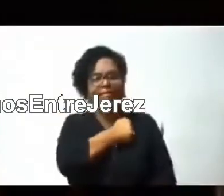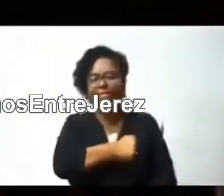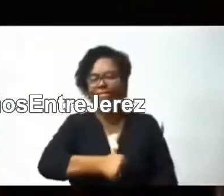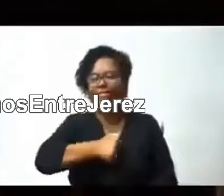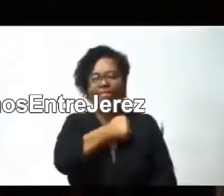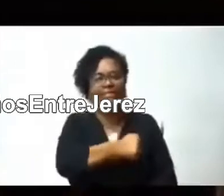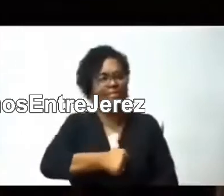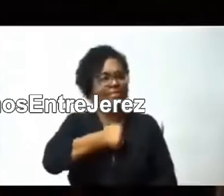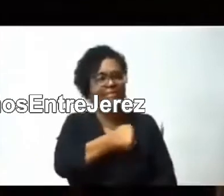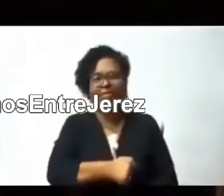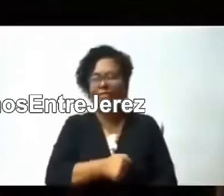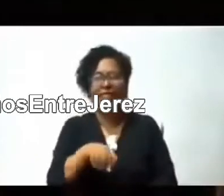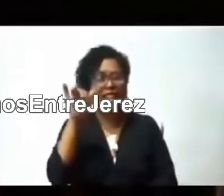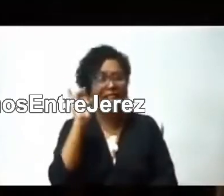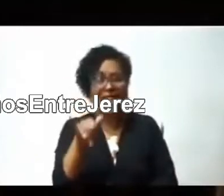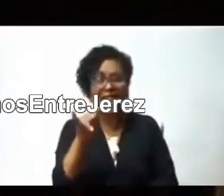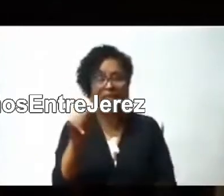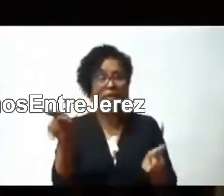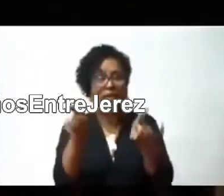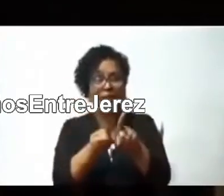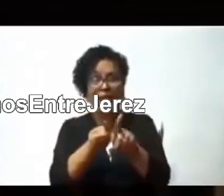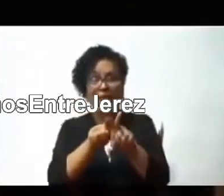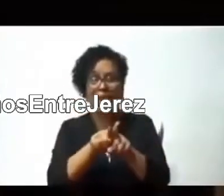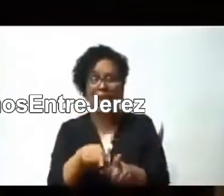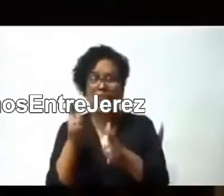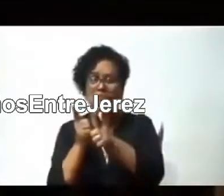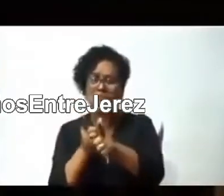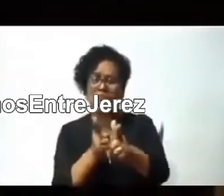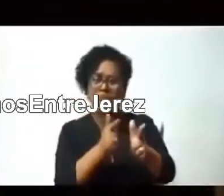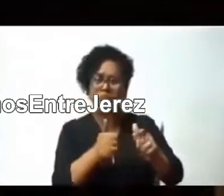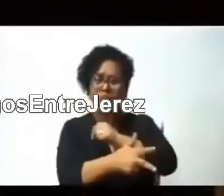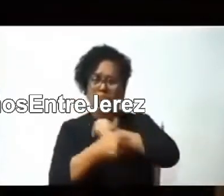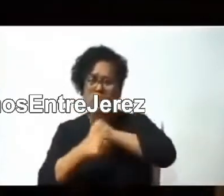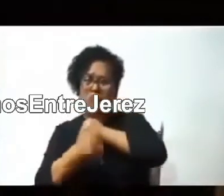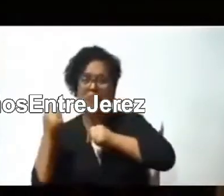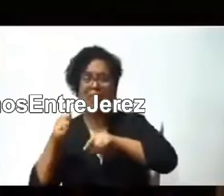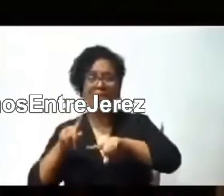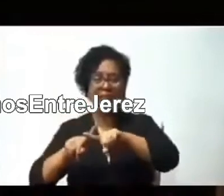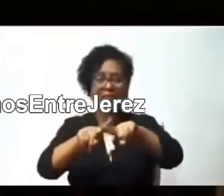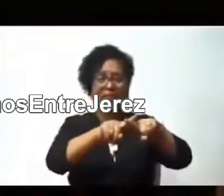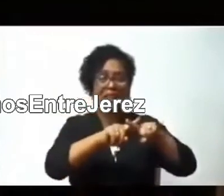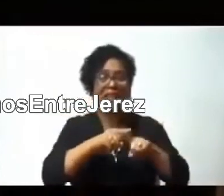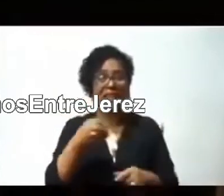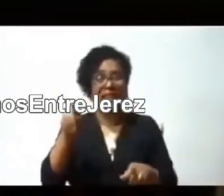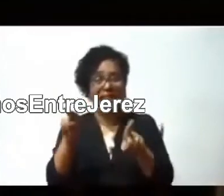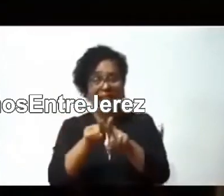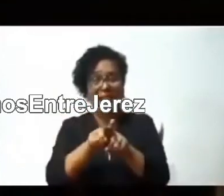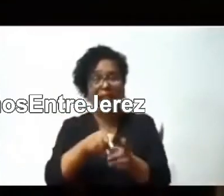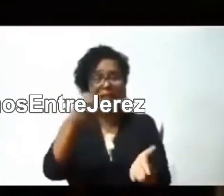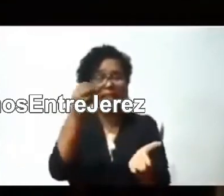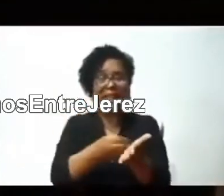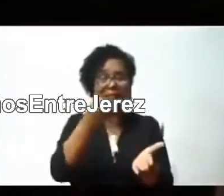Pueblo. Hizo referencia a la falta de apoyo por parte de las casas acogidas para pacientes que residen en el interior del país. Indicó que como no hay